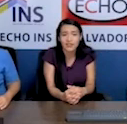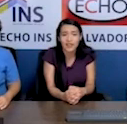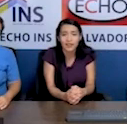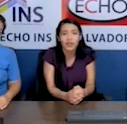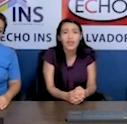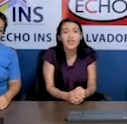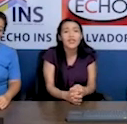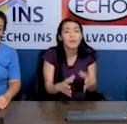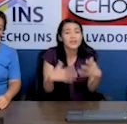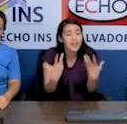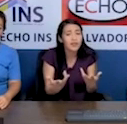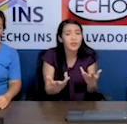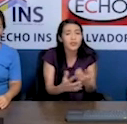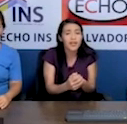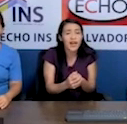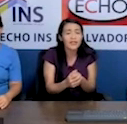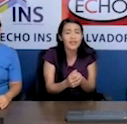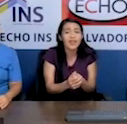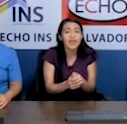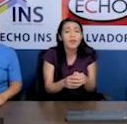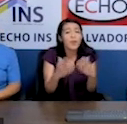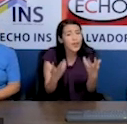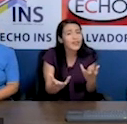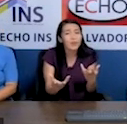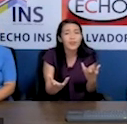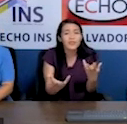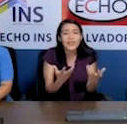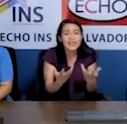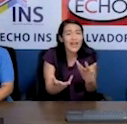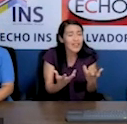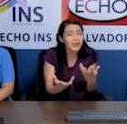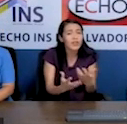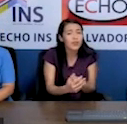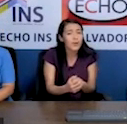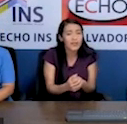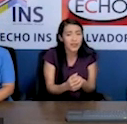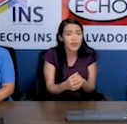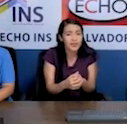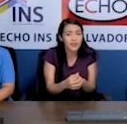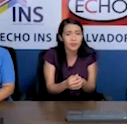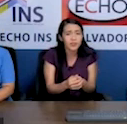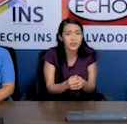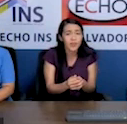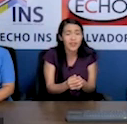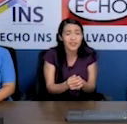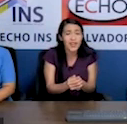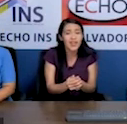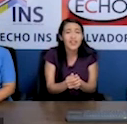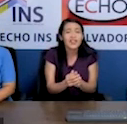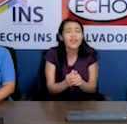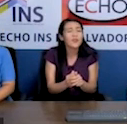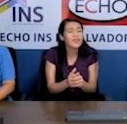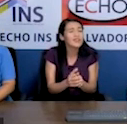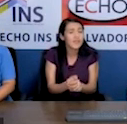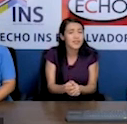estar en ese estado. Incapacidad de comunicarse, poca disponibilidad de cuidados paliativos en el servicio de